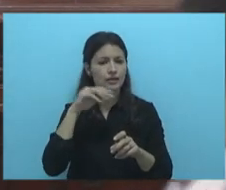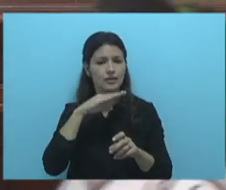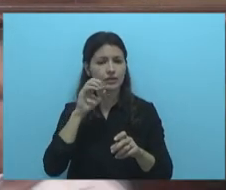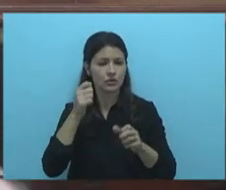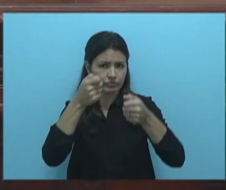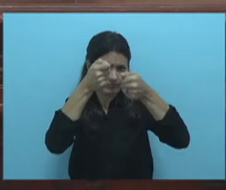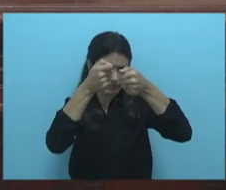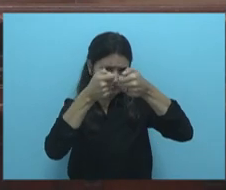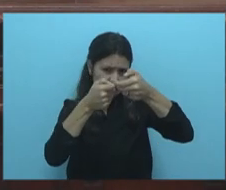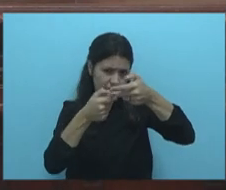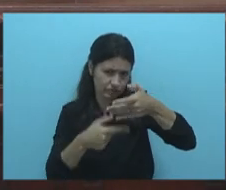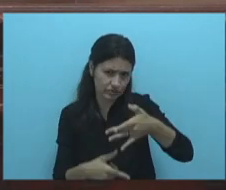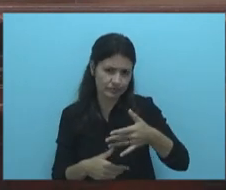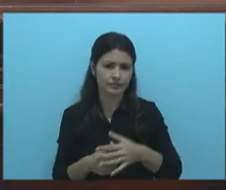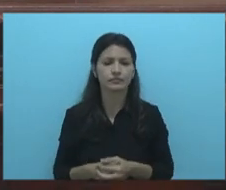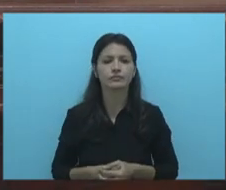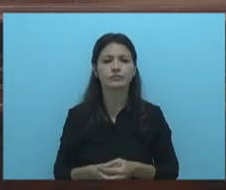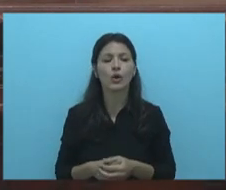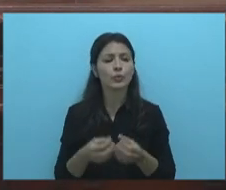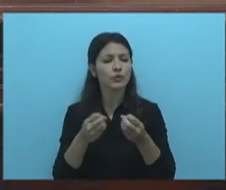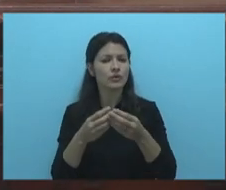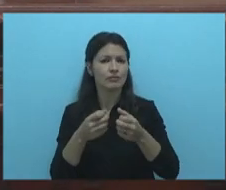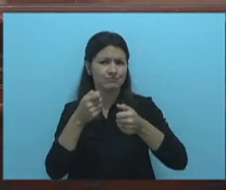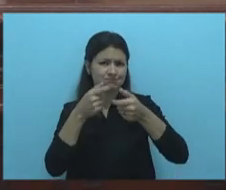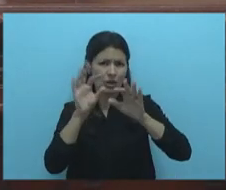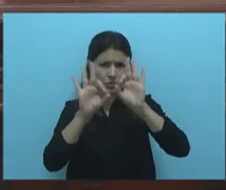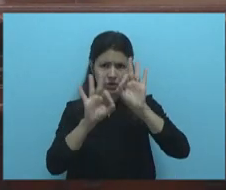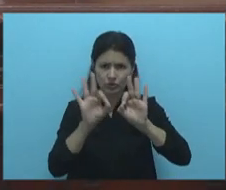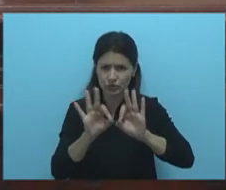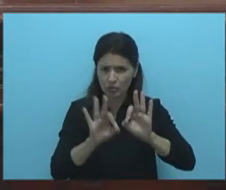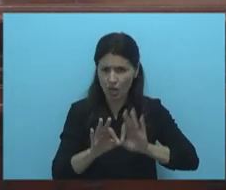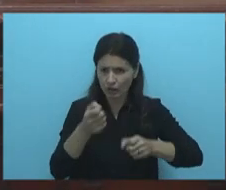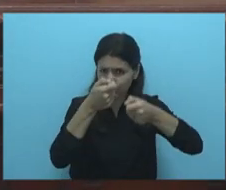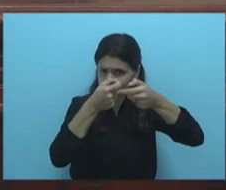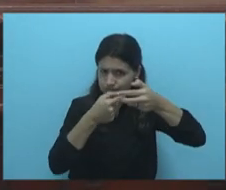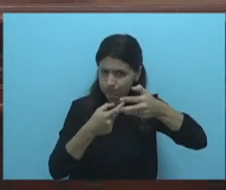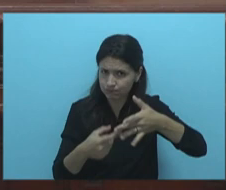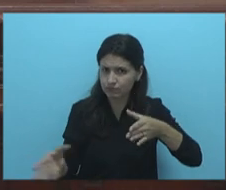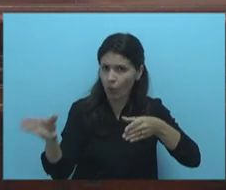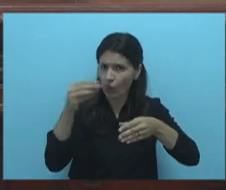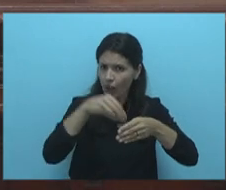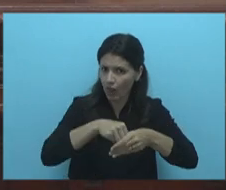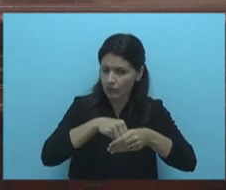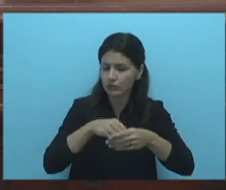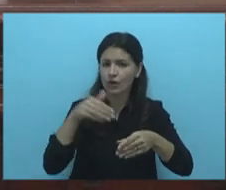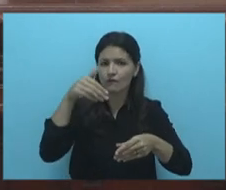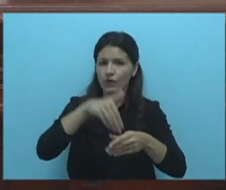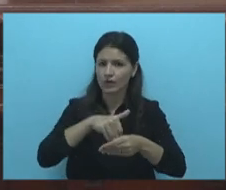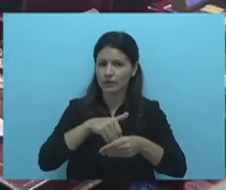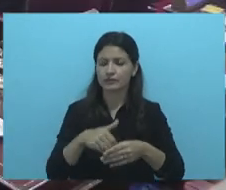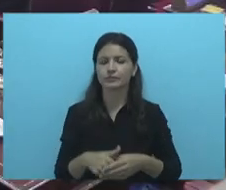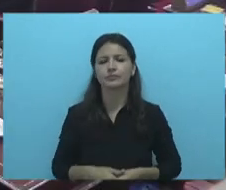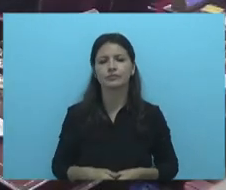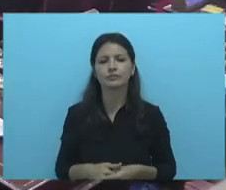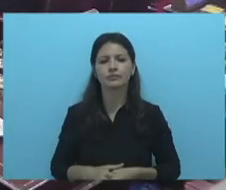Bien. Voy a poner a consideración los cambios de destinos y pedidos de preferencias